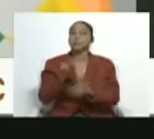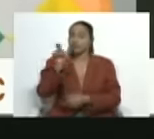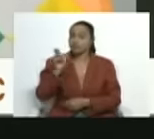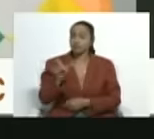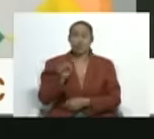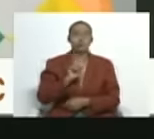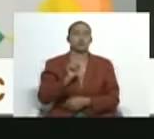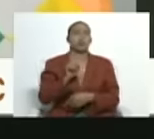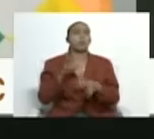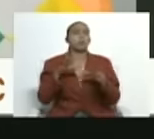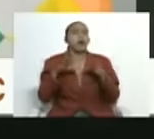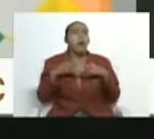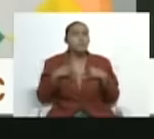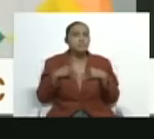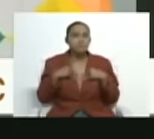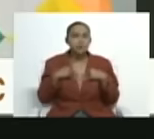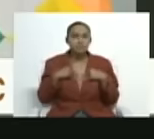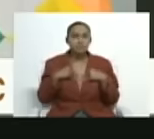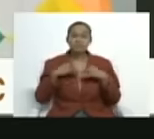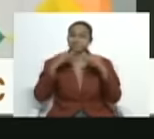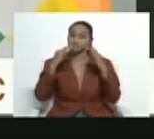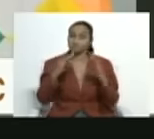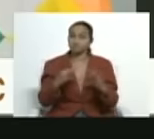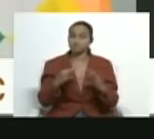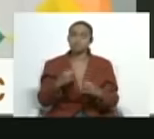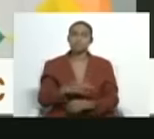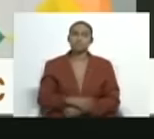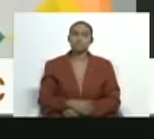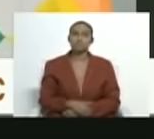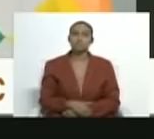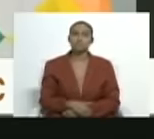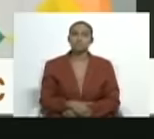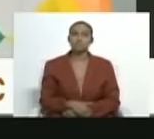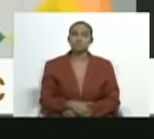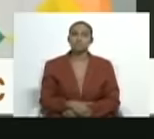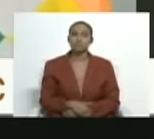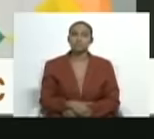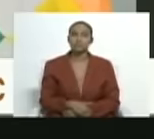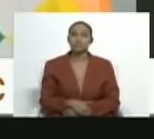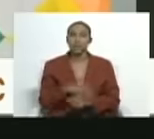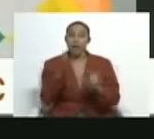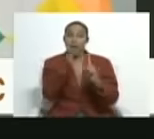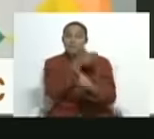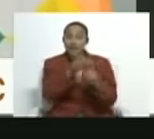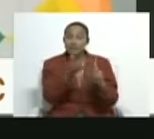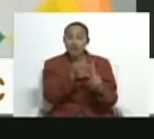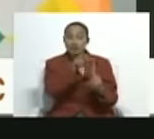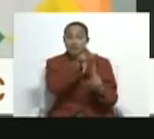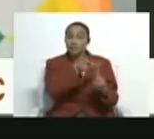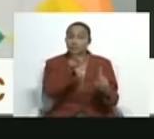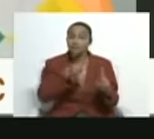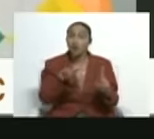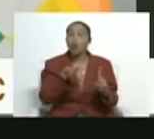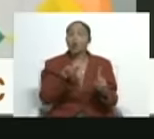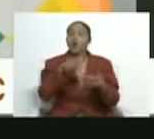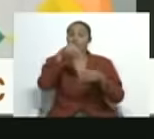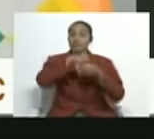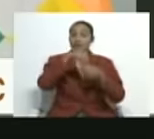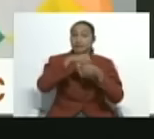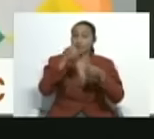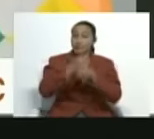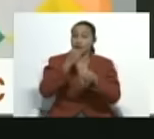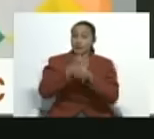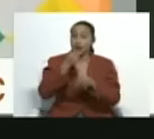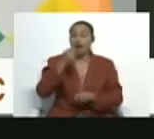alguna. En adición a ello, el maltrato físico a los funcionarios diplomáticos transgrede la